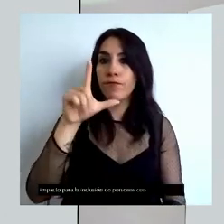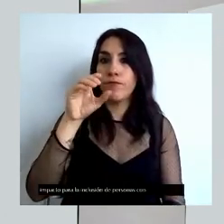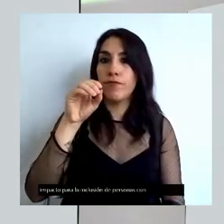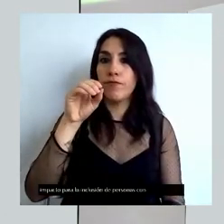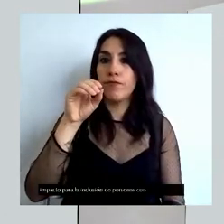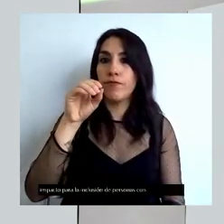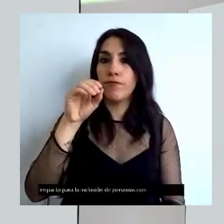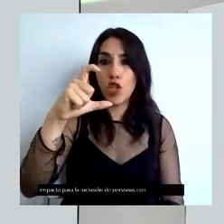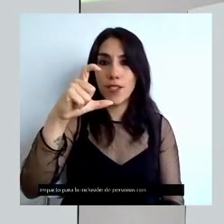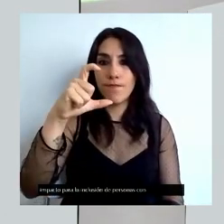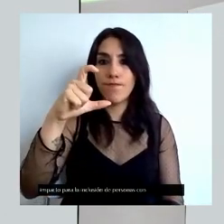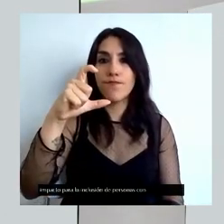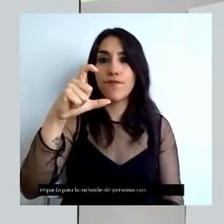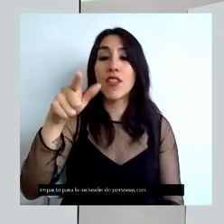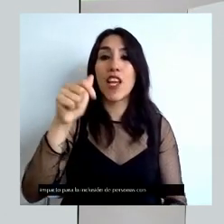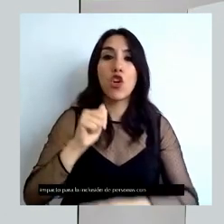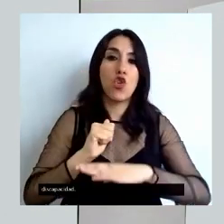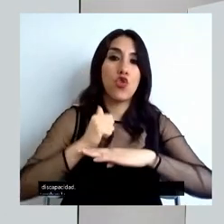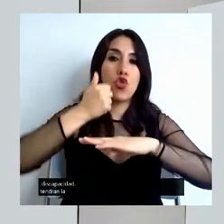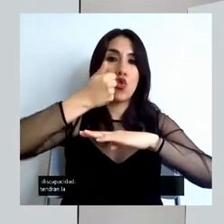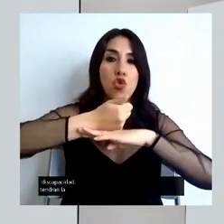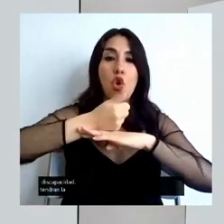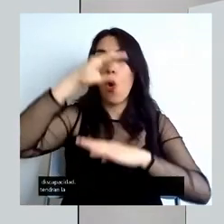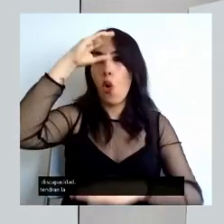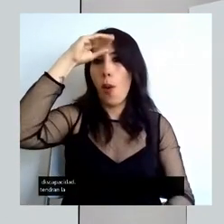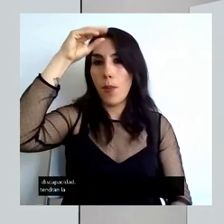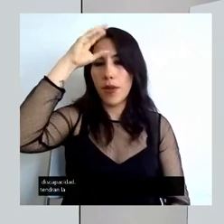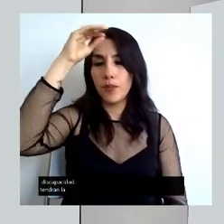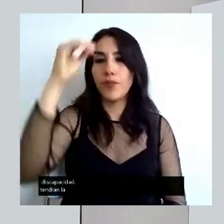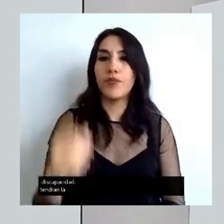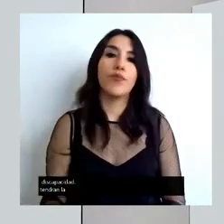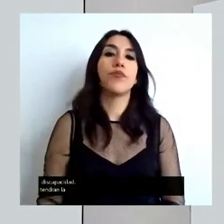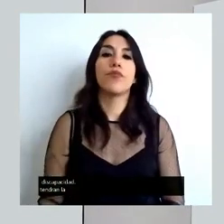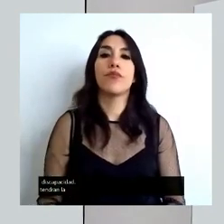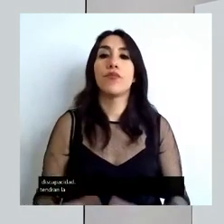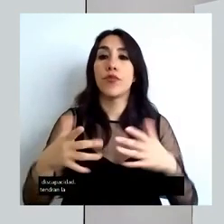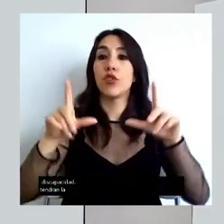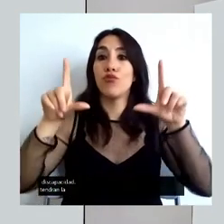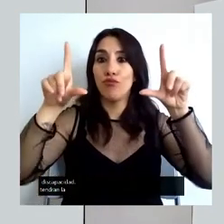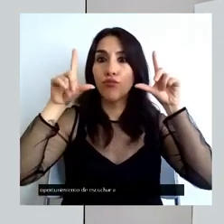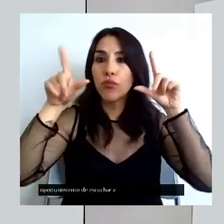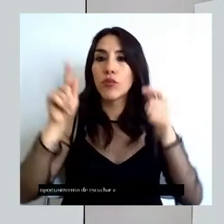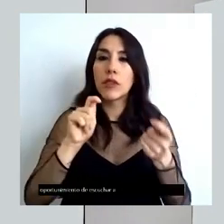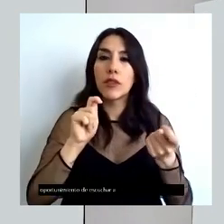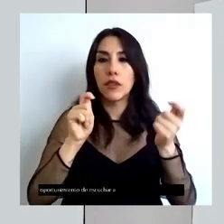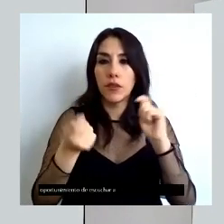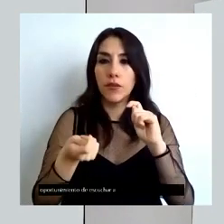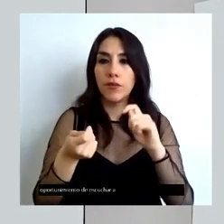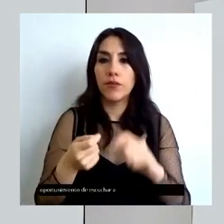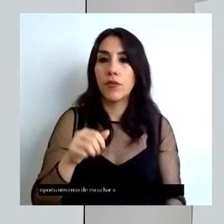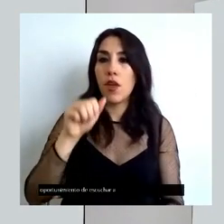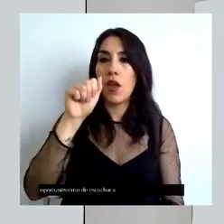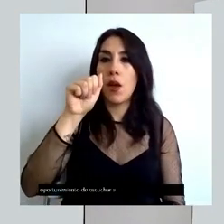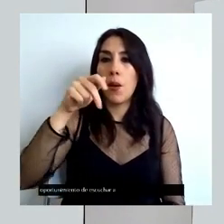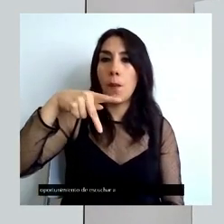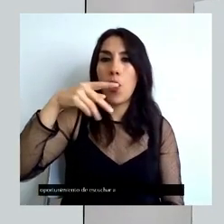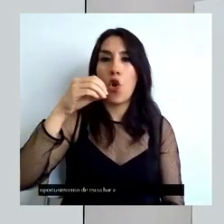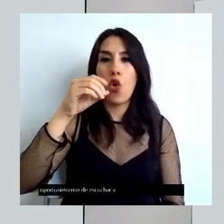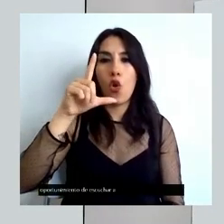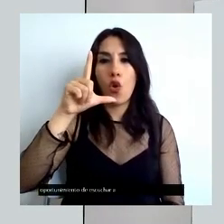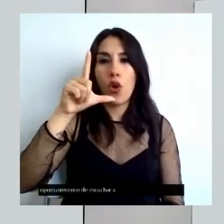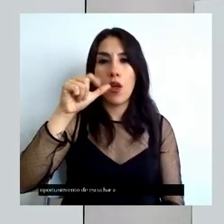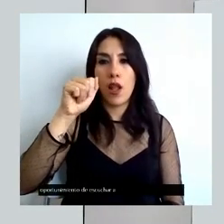Impact Transfer de Achoka, la red de emprendimiento social más grande del mundo, emprendedor social